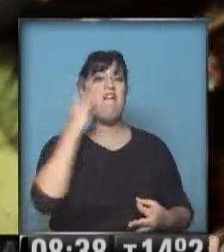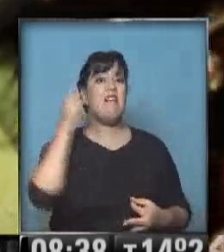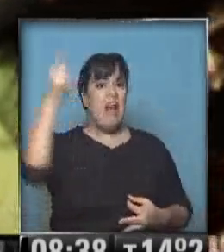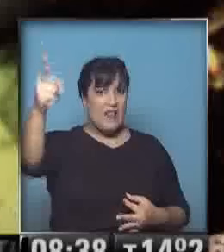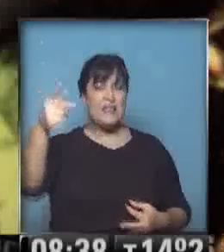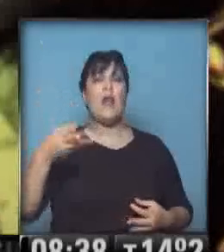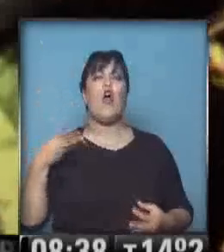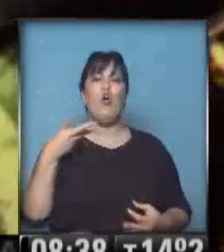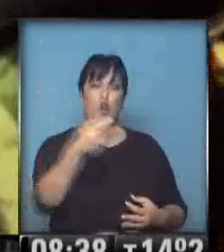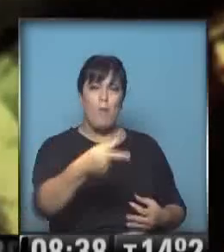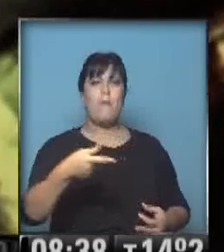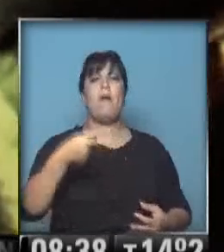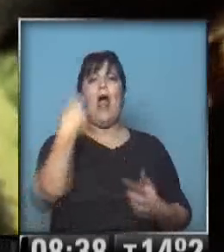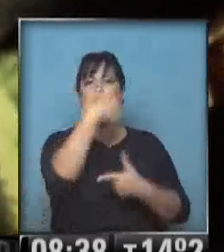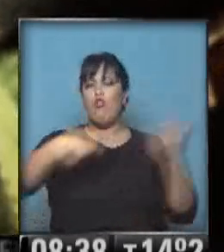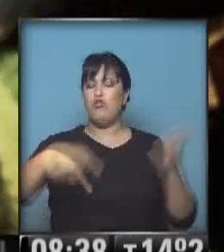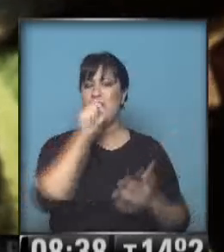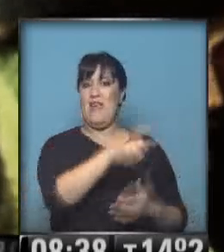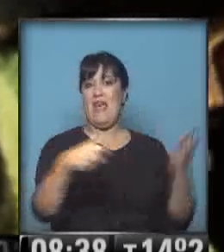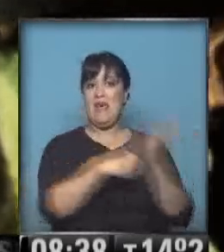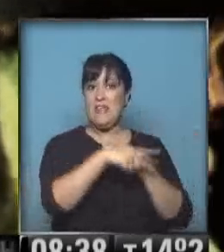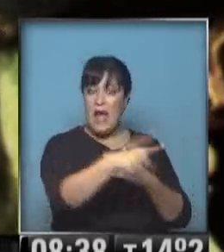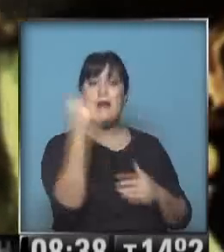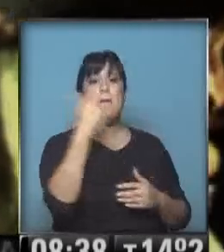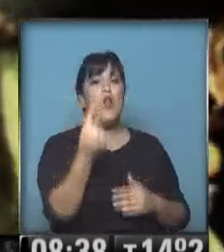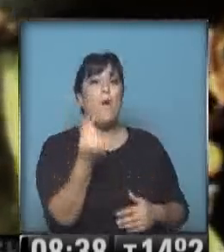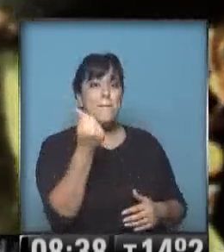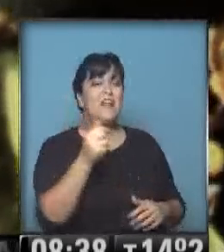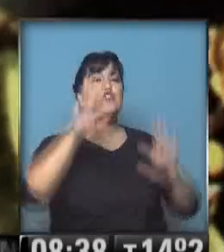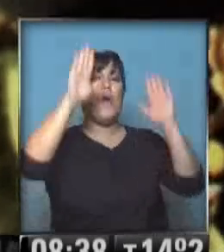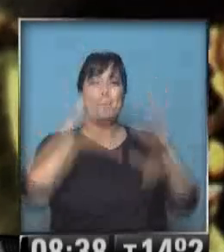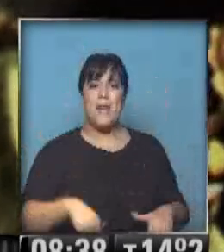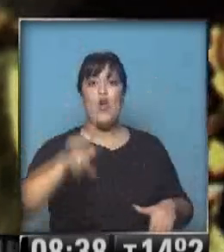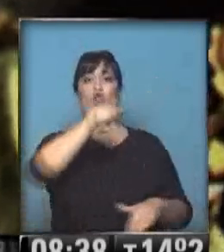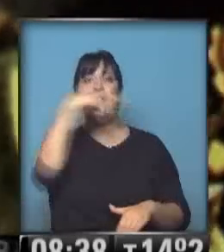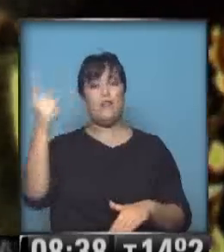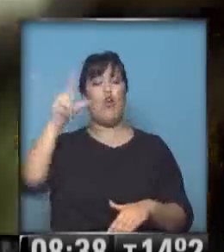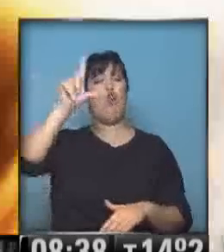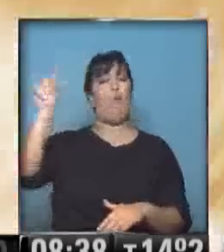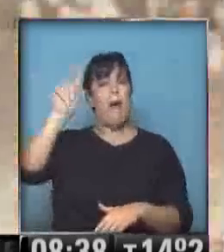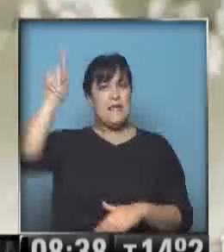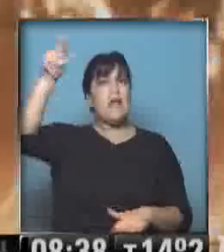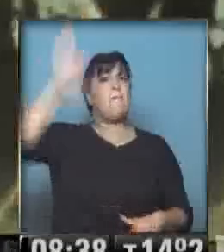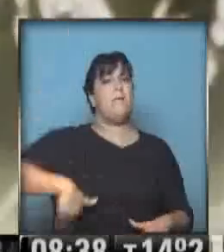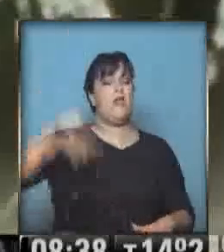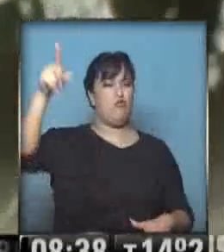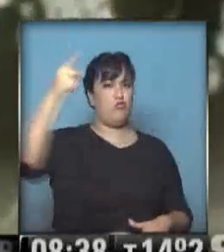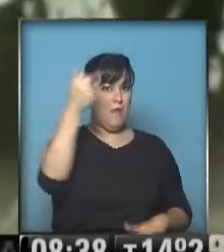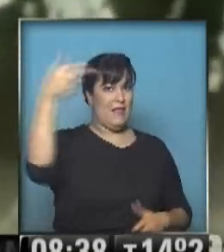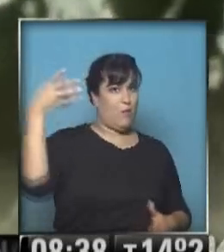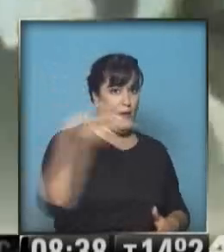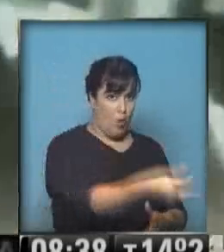una determinada cuota de carne Argentina pero a un precio menor al de todos los proveedores del mundo entre